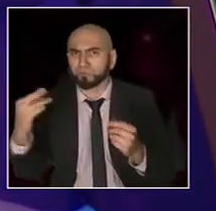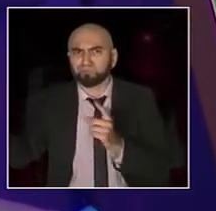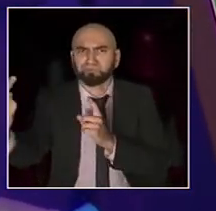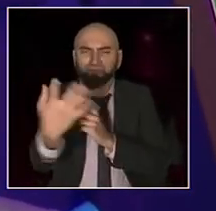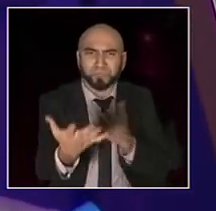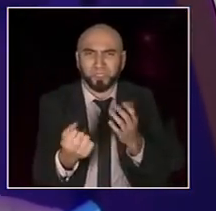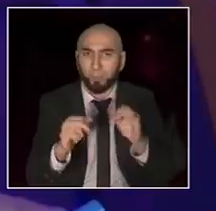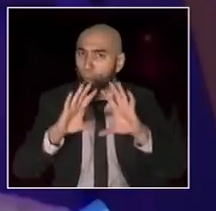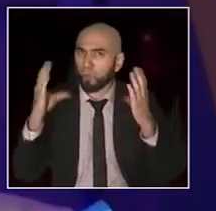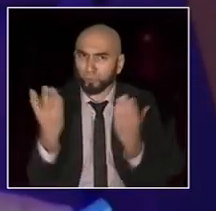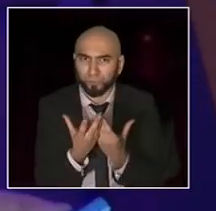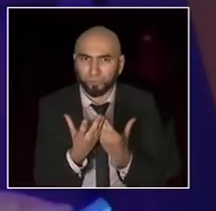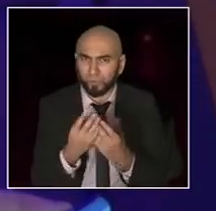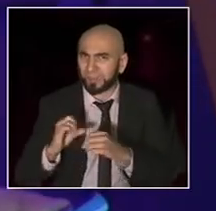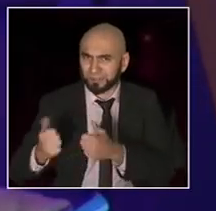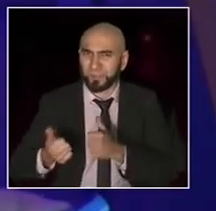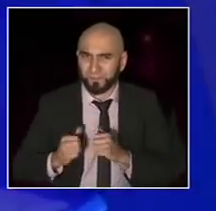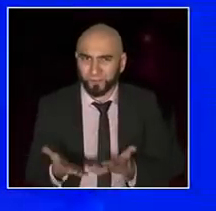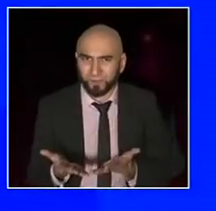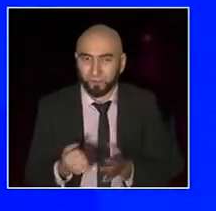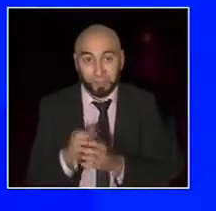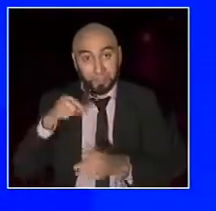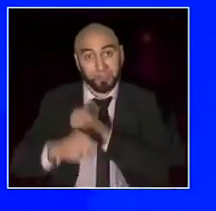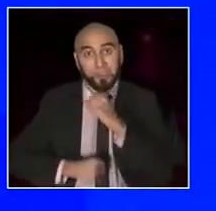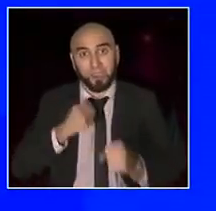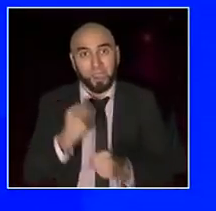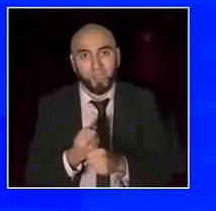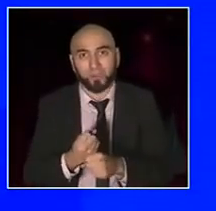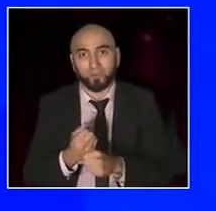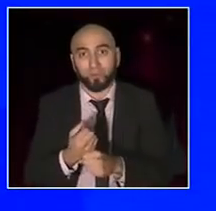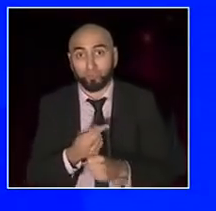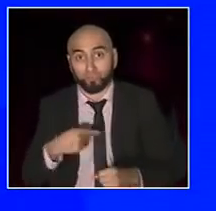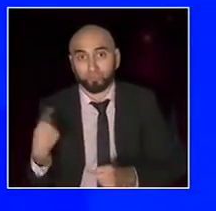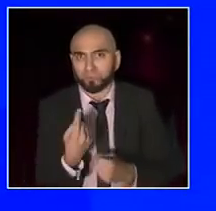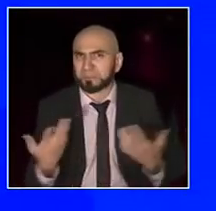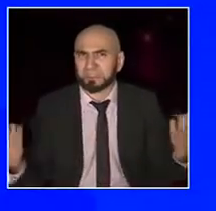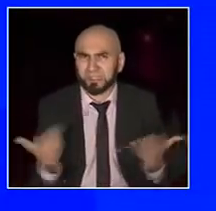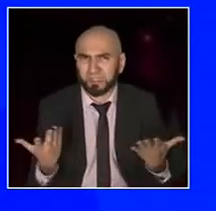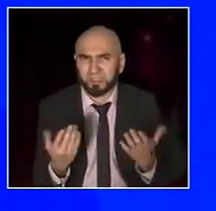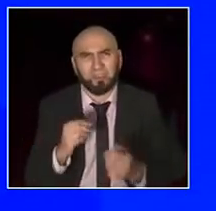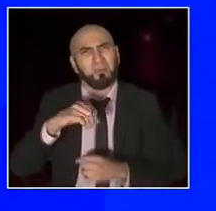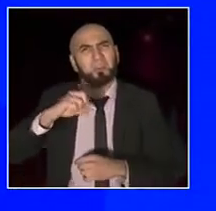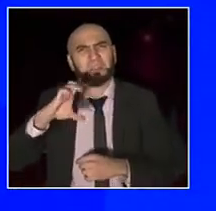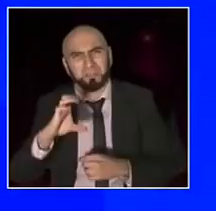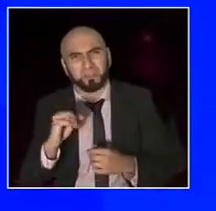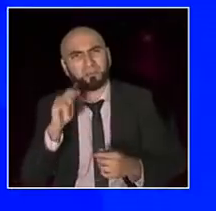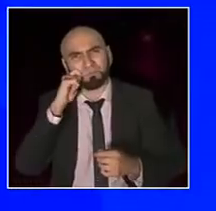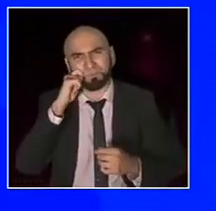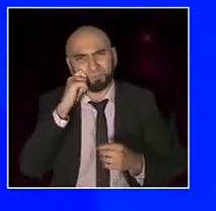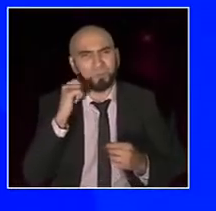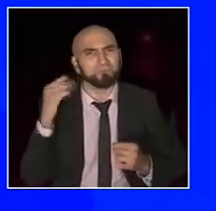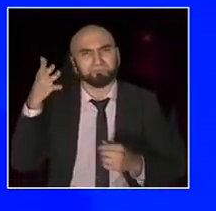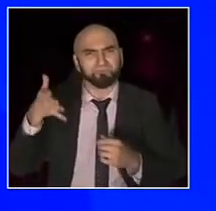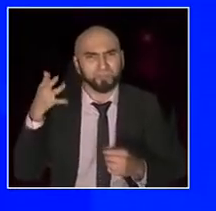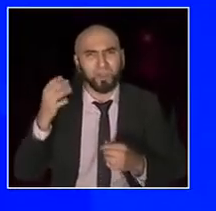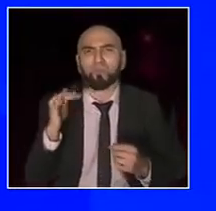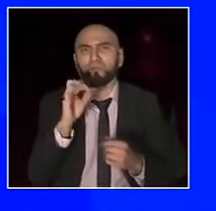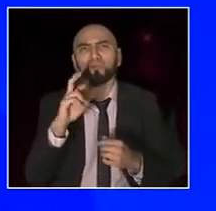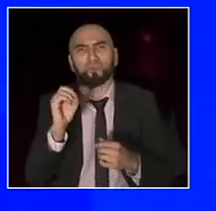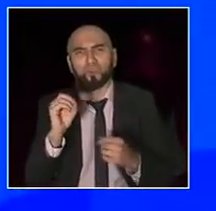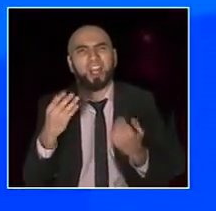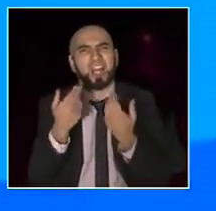desafíos mundiales. Este año vamos a ser la sede de la PEC, el foro de libre comercio más grande